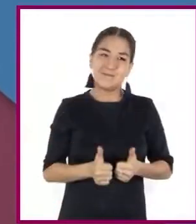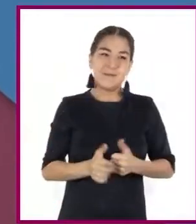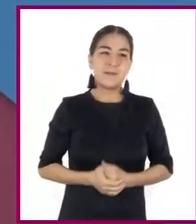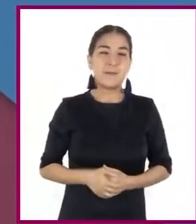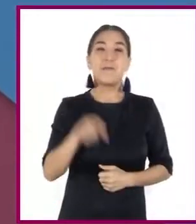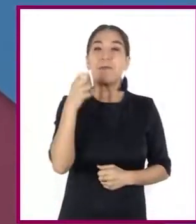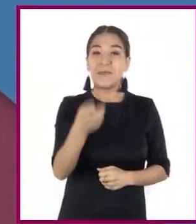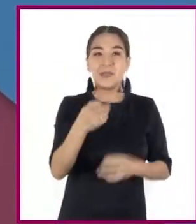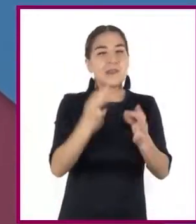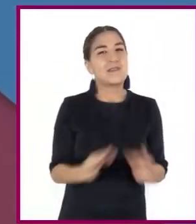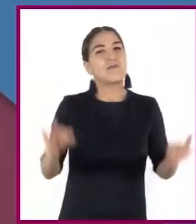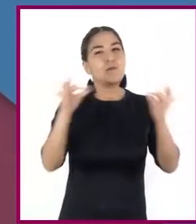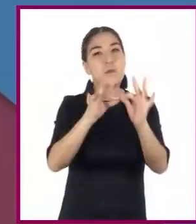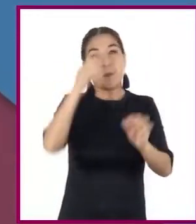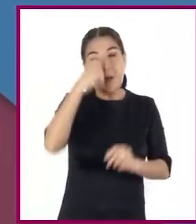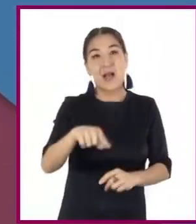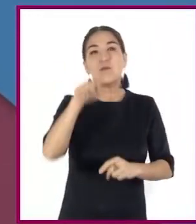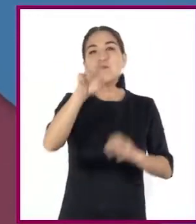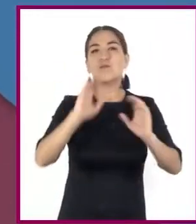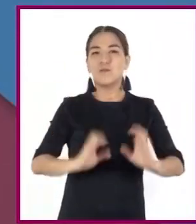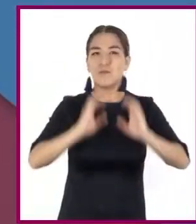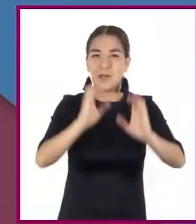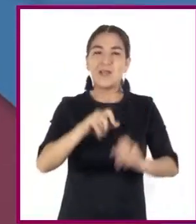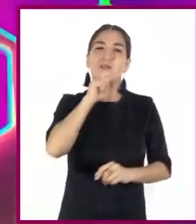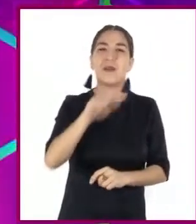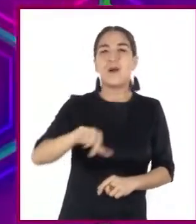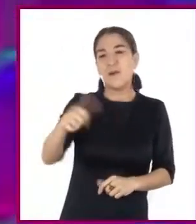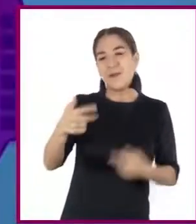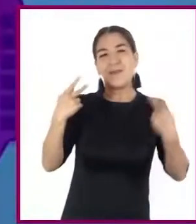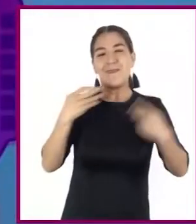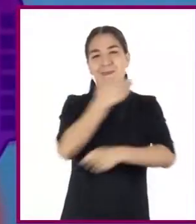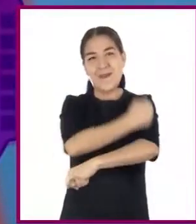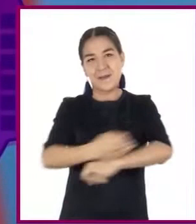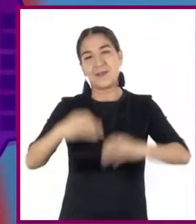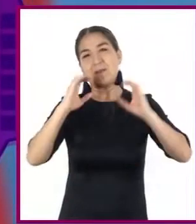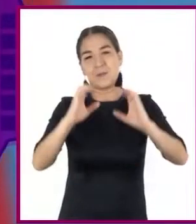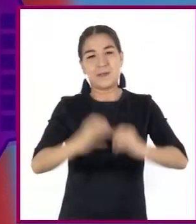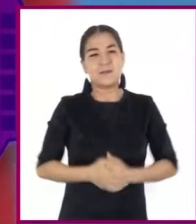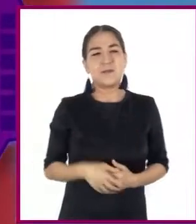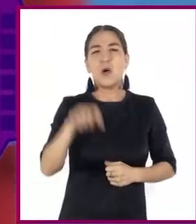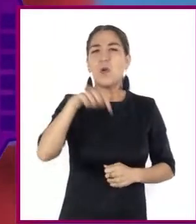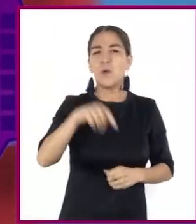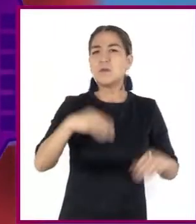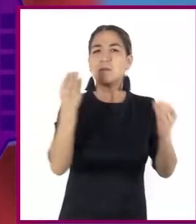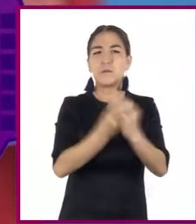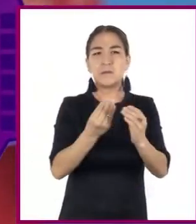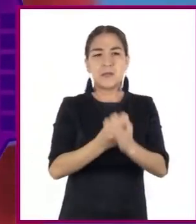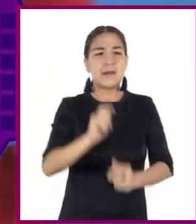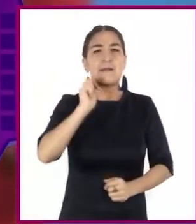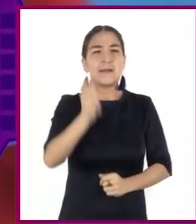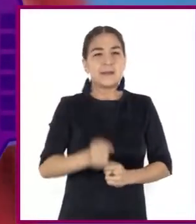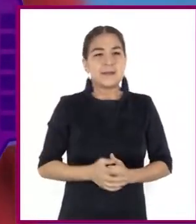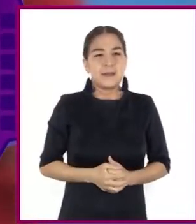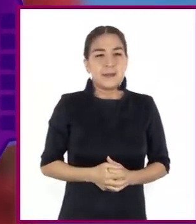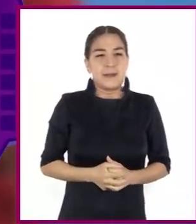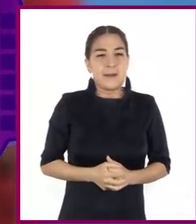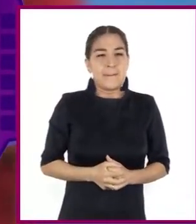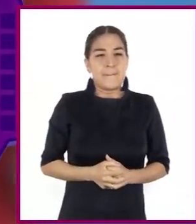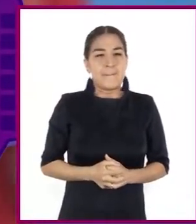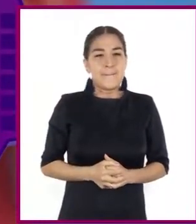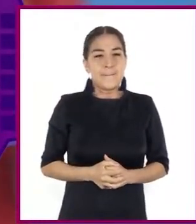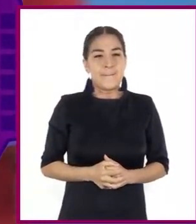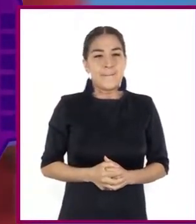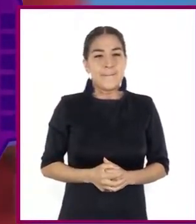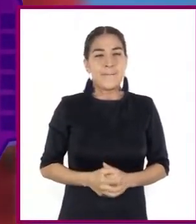es importante para cuidarse y cuidar a sus familiares. En esta sesión se valorará la influencia de